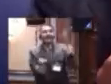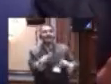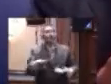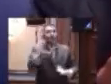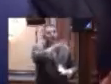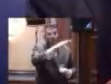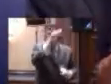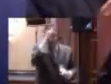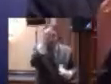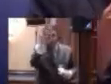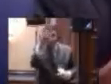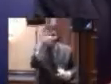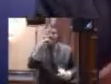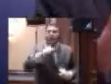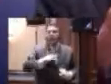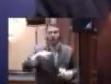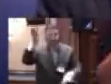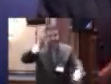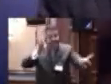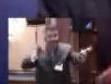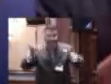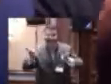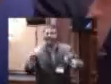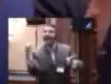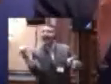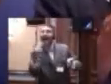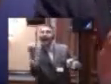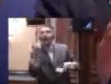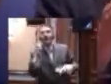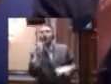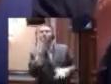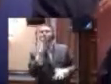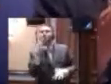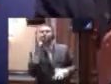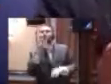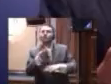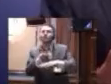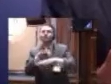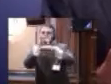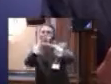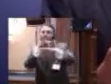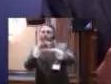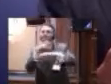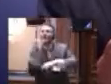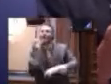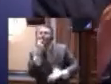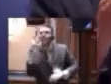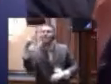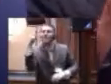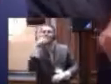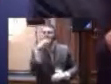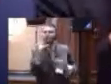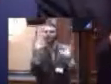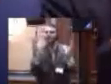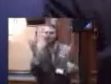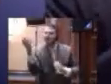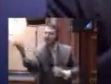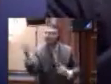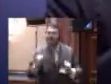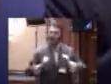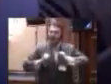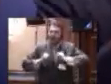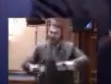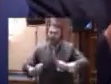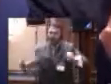los hombres que en demanda de libertad se reunieron, se congregaron, no se